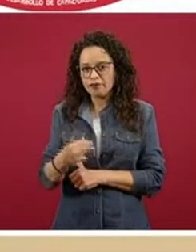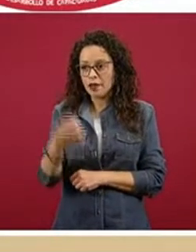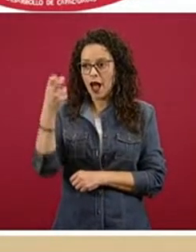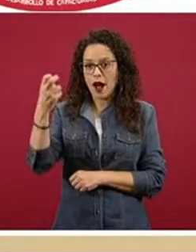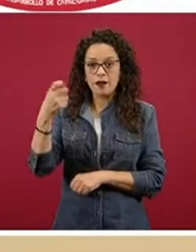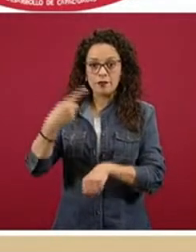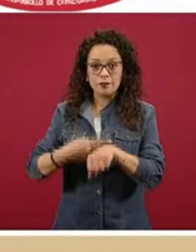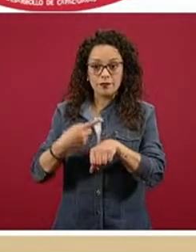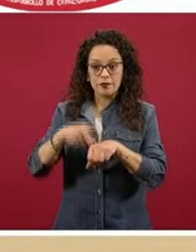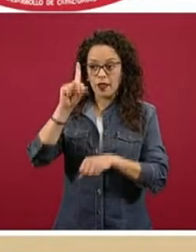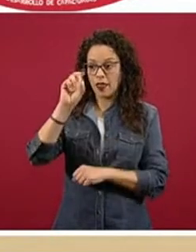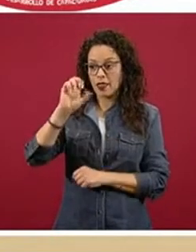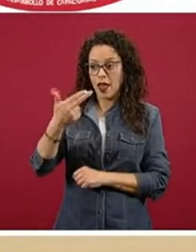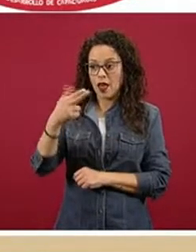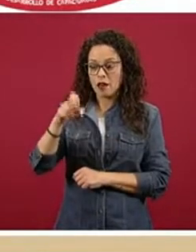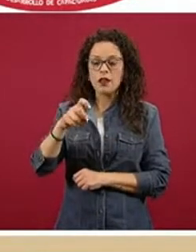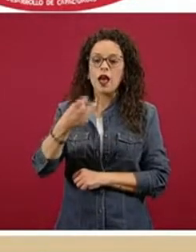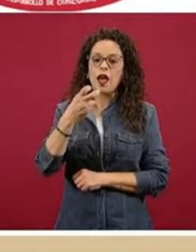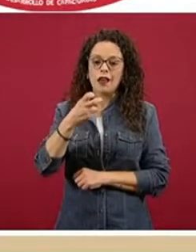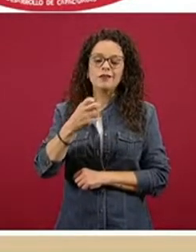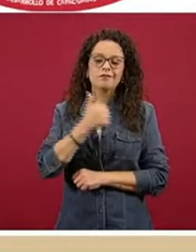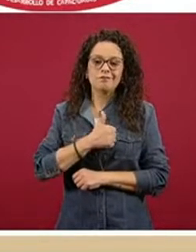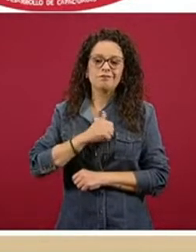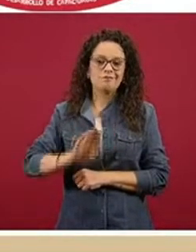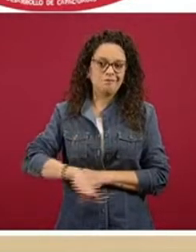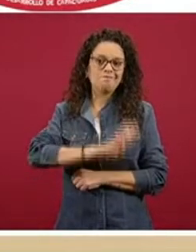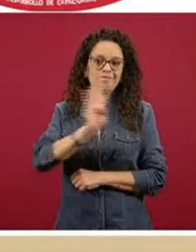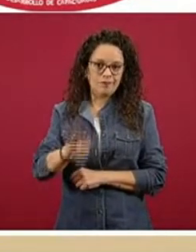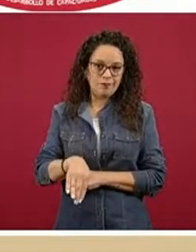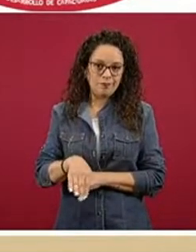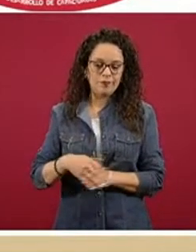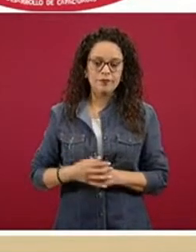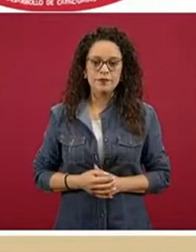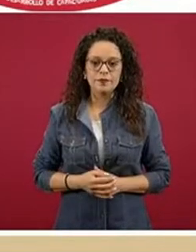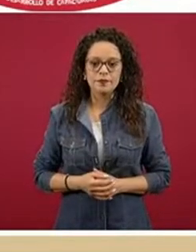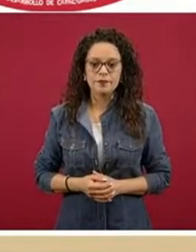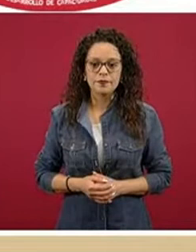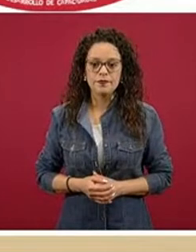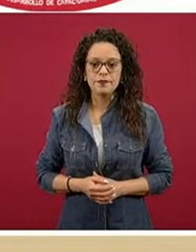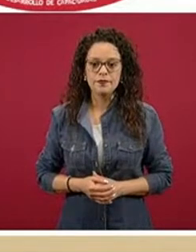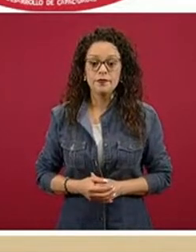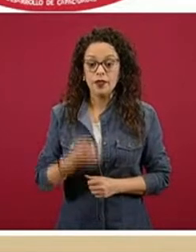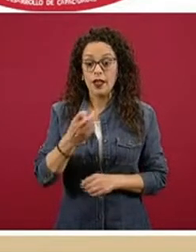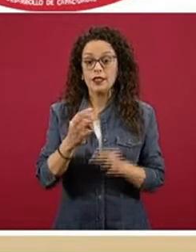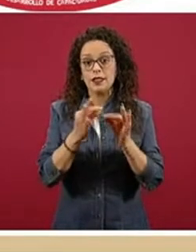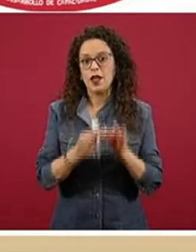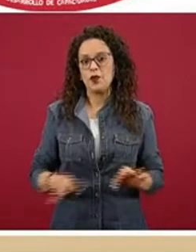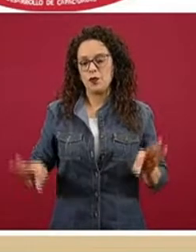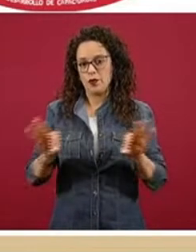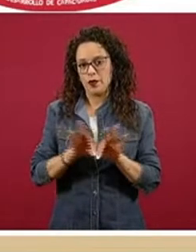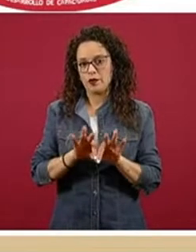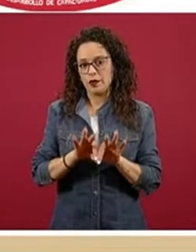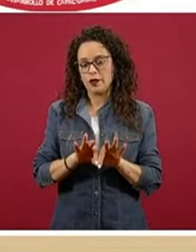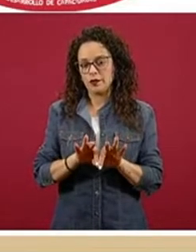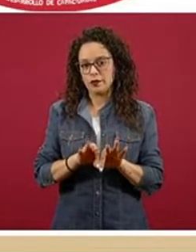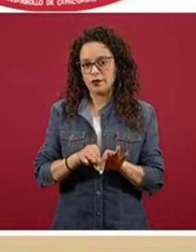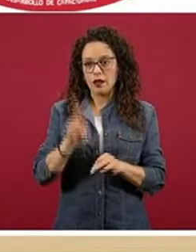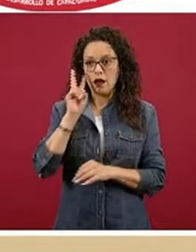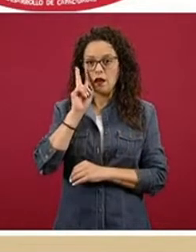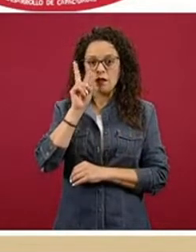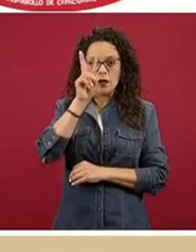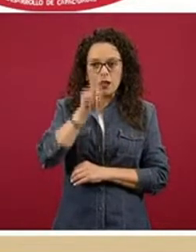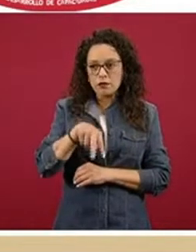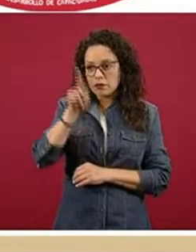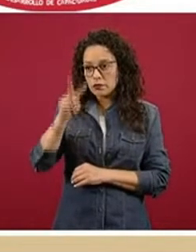al desenlace de su vida, es decir, que causó la defunción. Entonces es importante que ustedes sepan, cada vez que ustedes vean datos